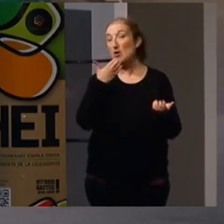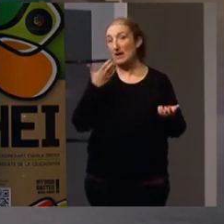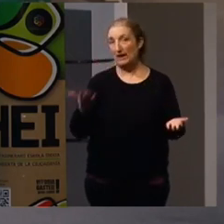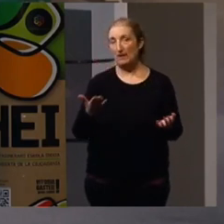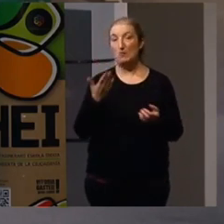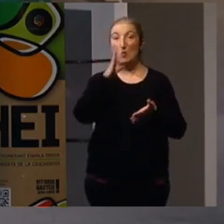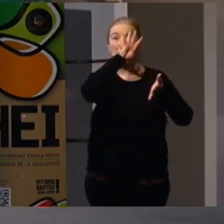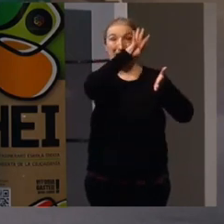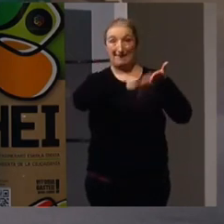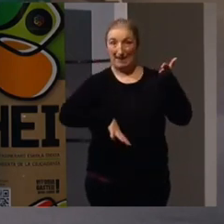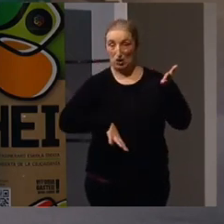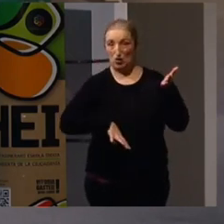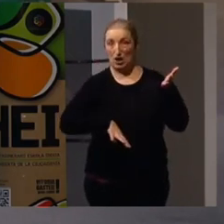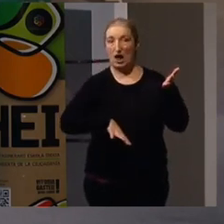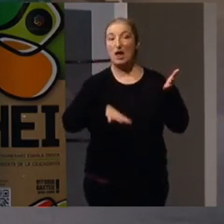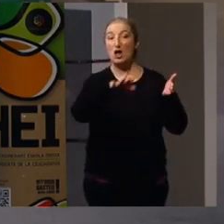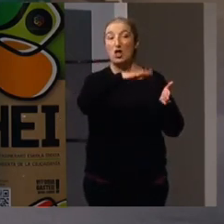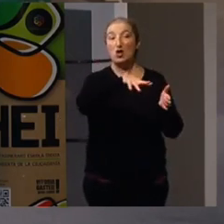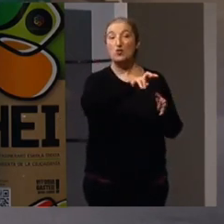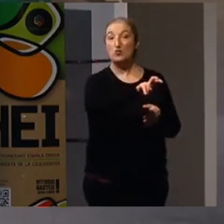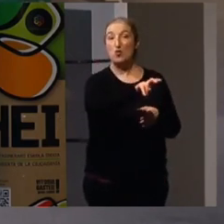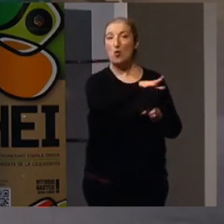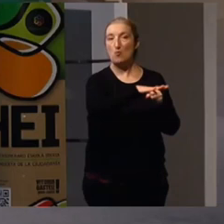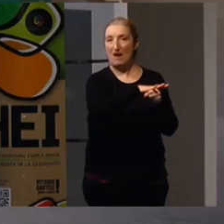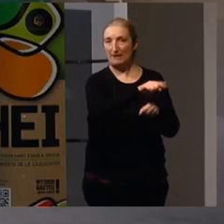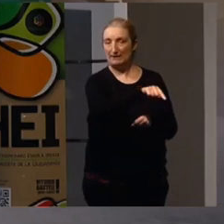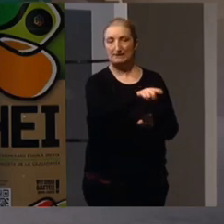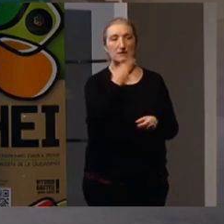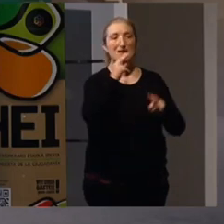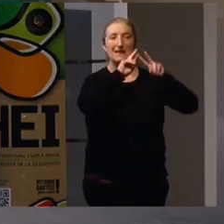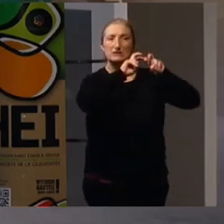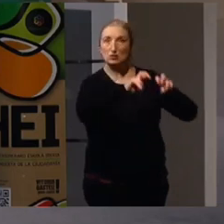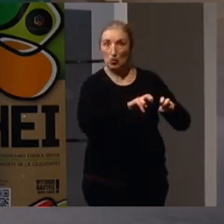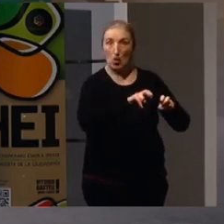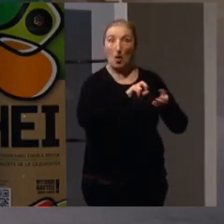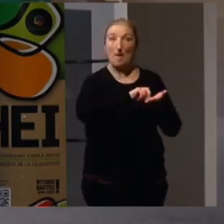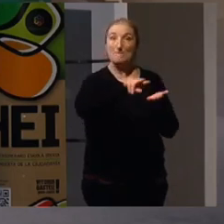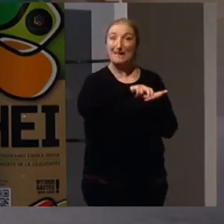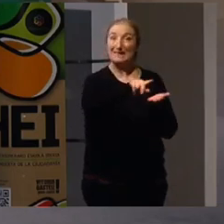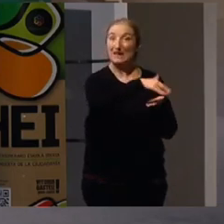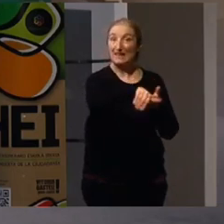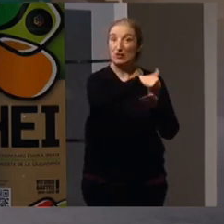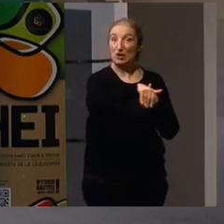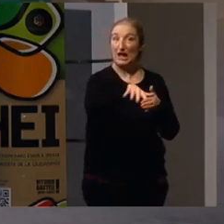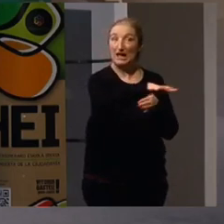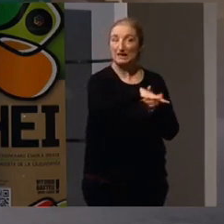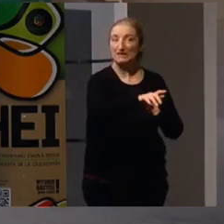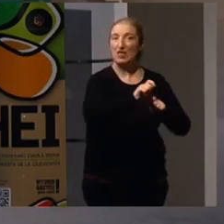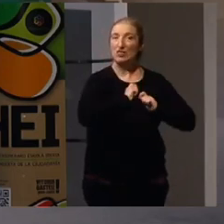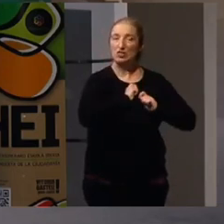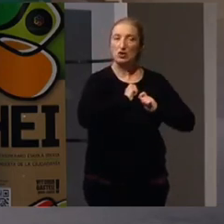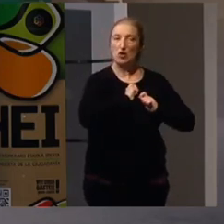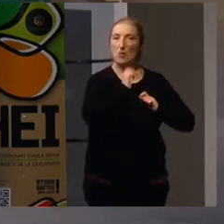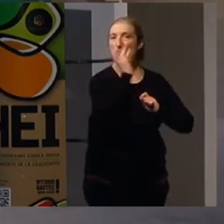ejemplo, en Barcelona, en Nou Barris, se hizo un estudio de que la peatonalización de una serie de calles generó